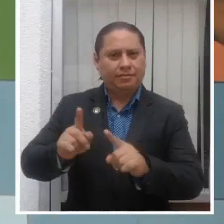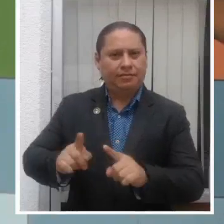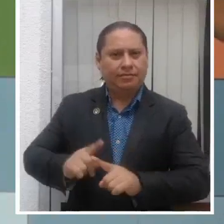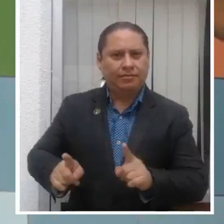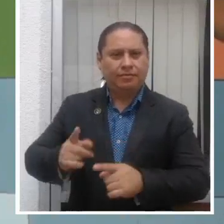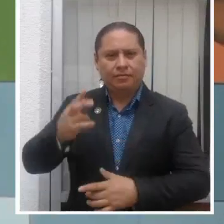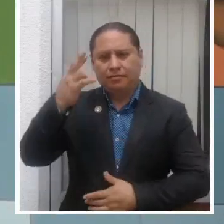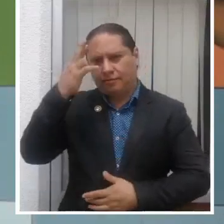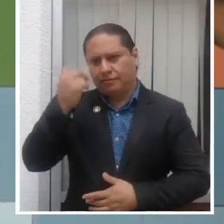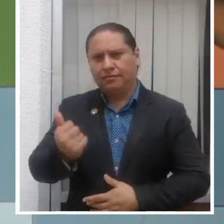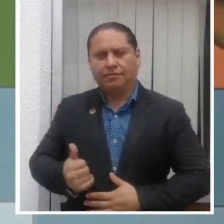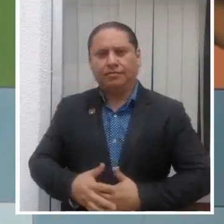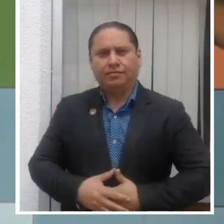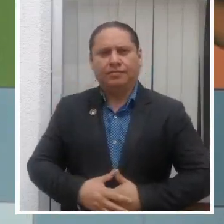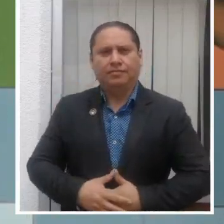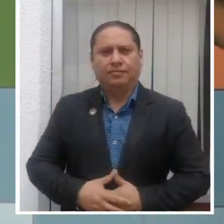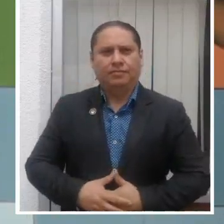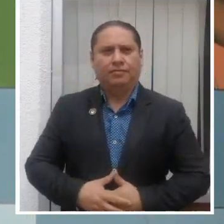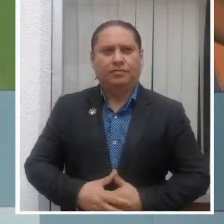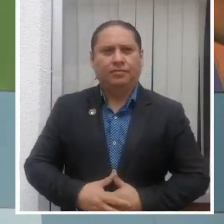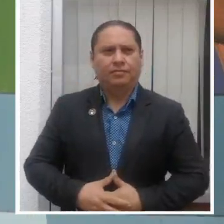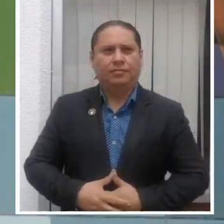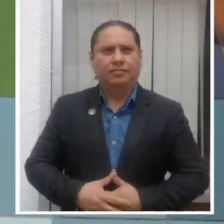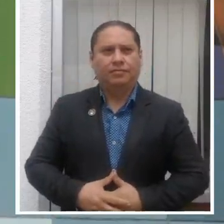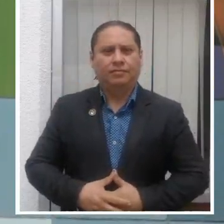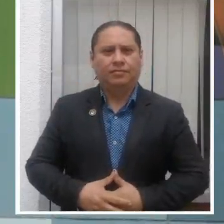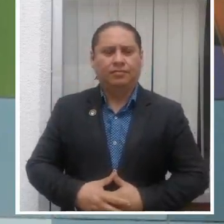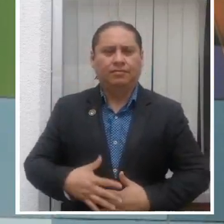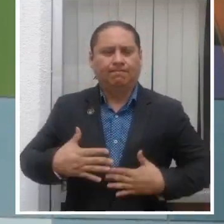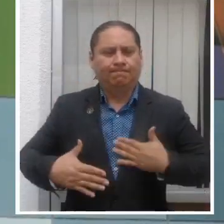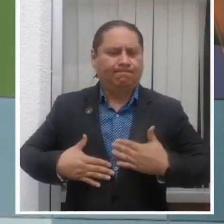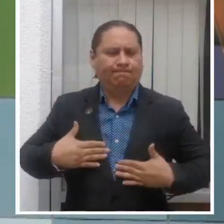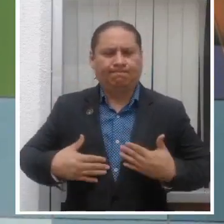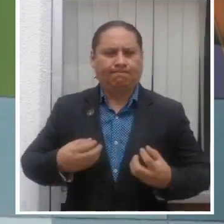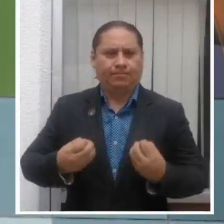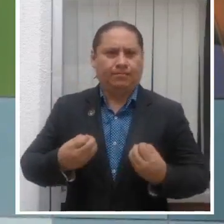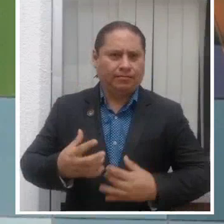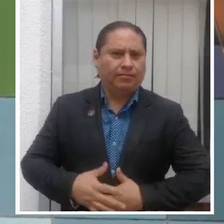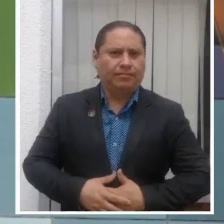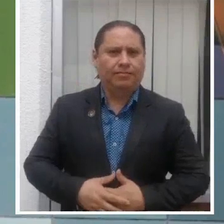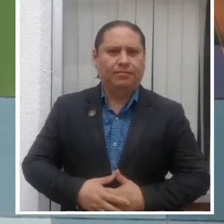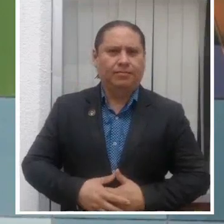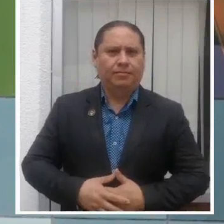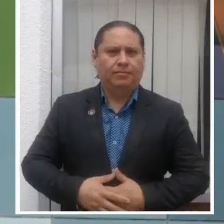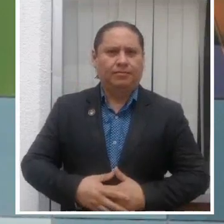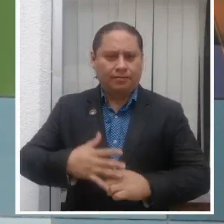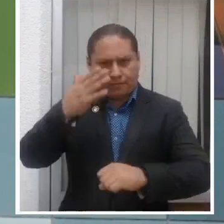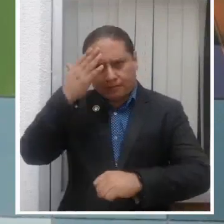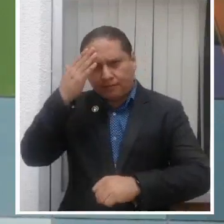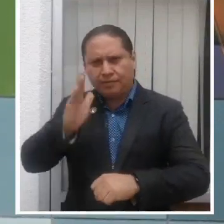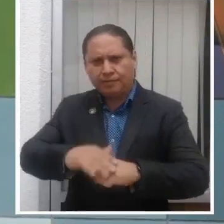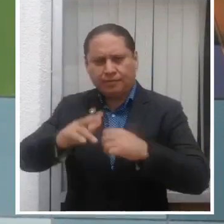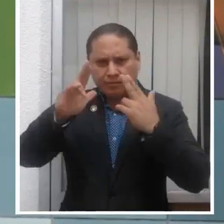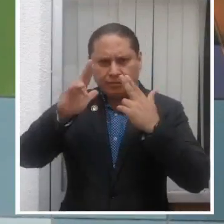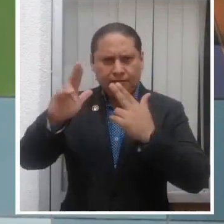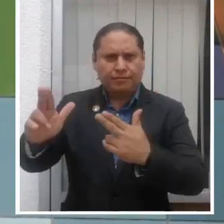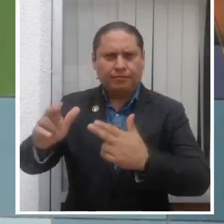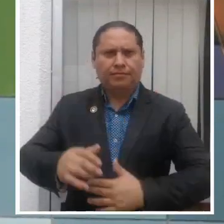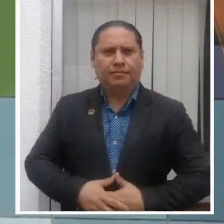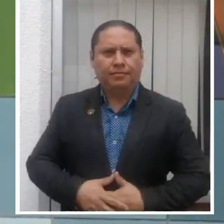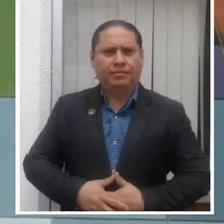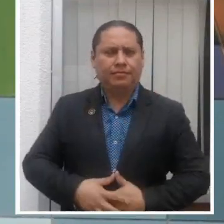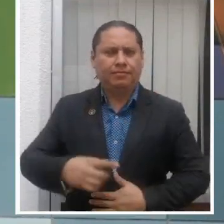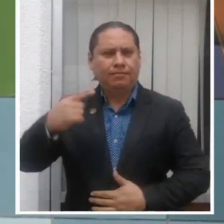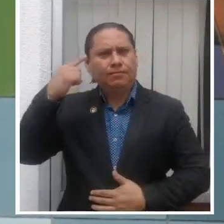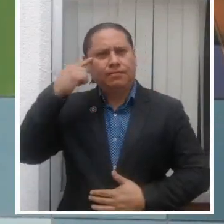razones que me entusiasma estar aquí. Primero es que cuando me enteré de este homenaje no pude dejar